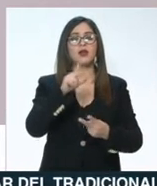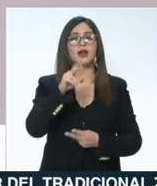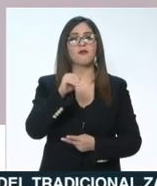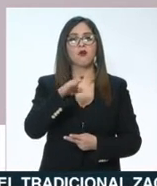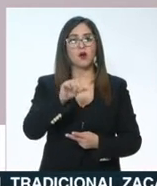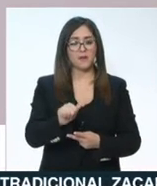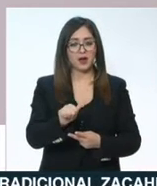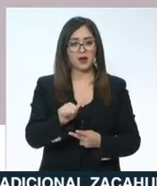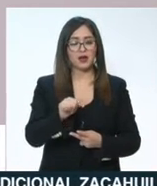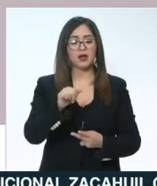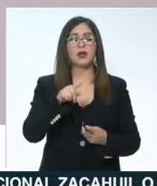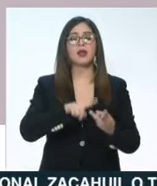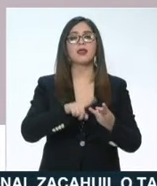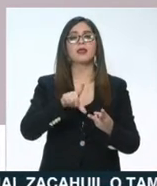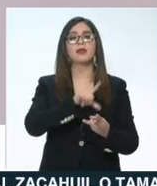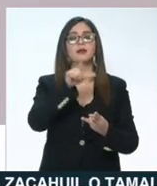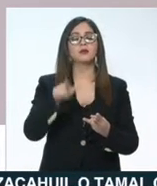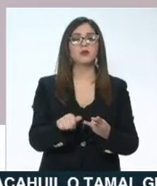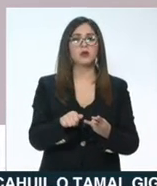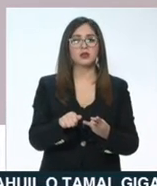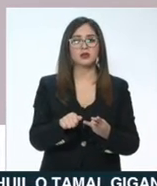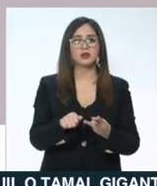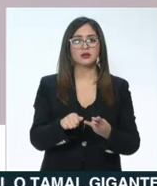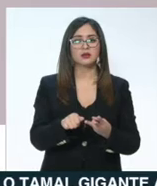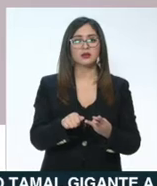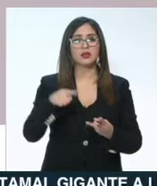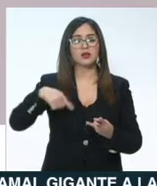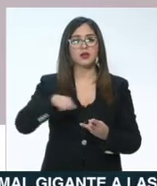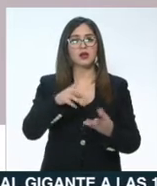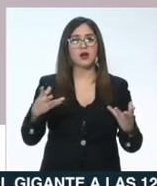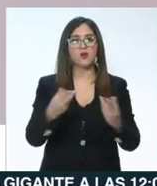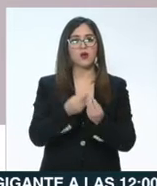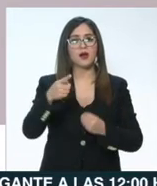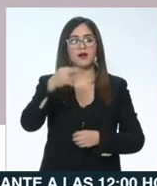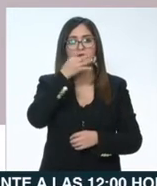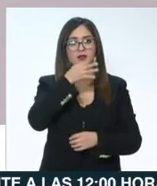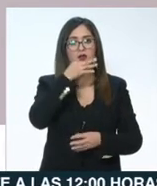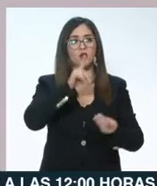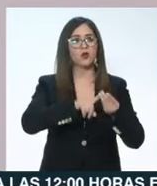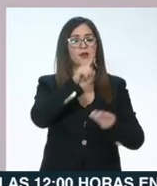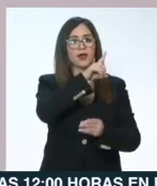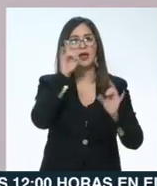Reforma y generar la fiesta en el Ángel de la Independencia.